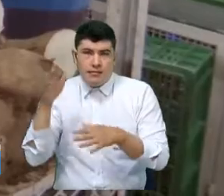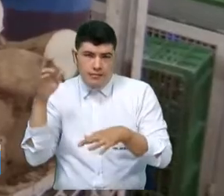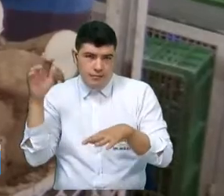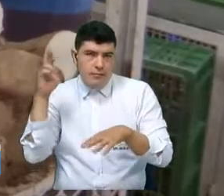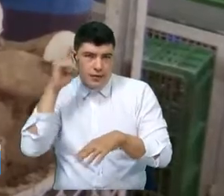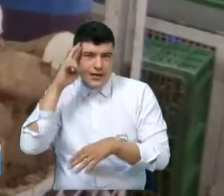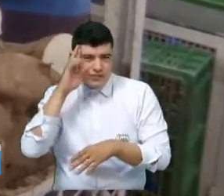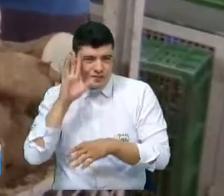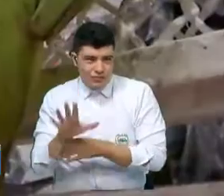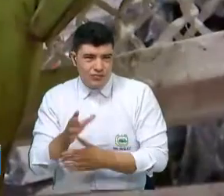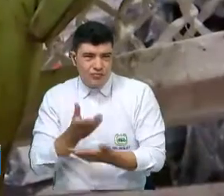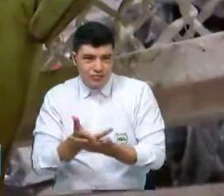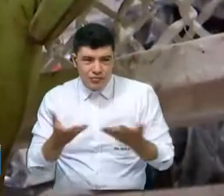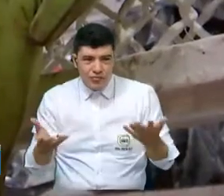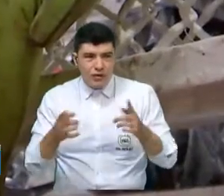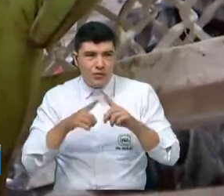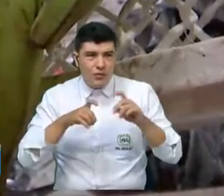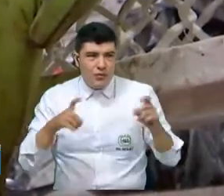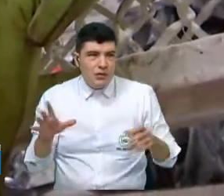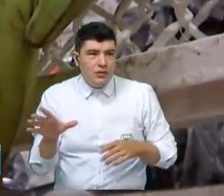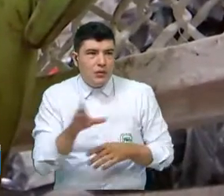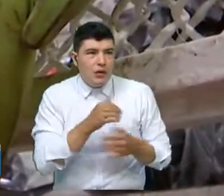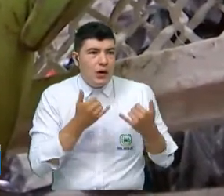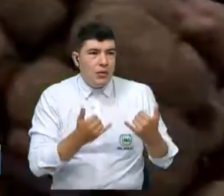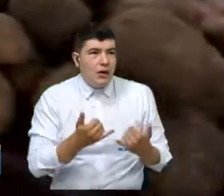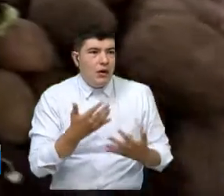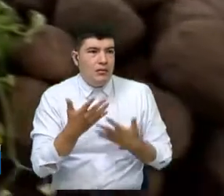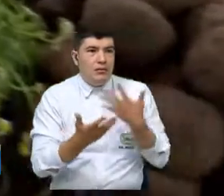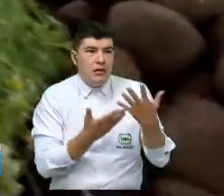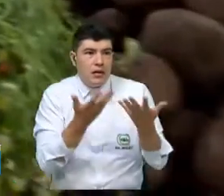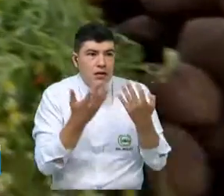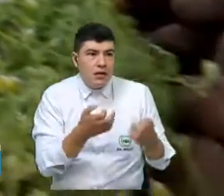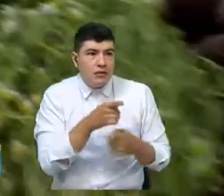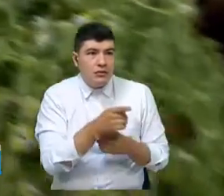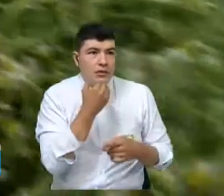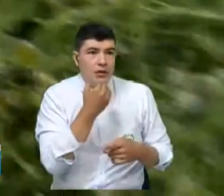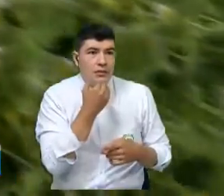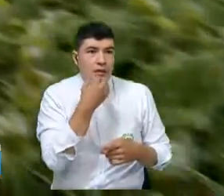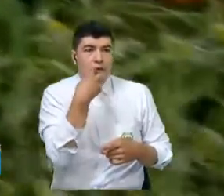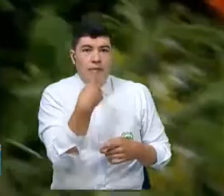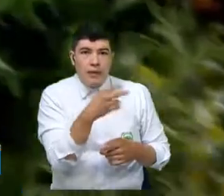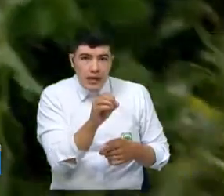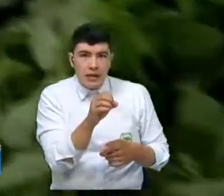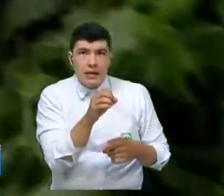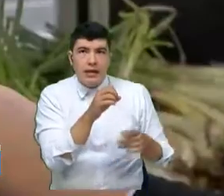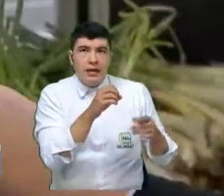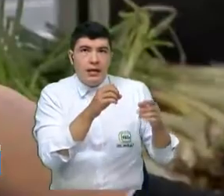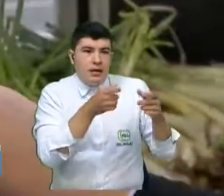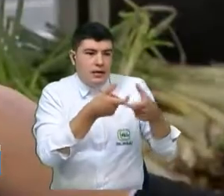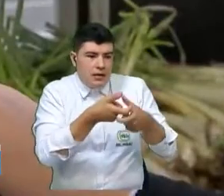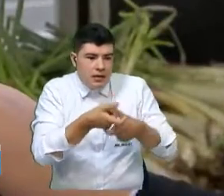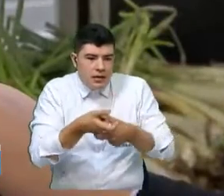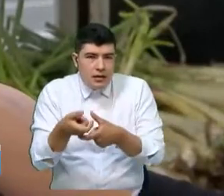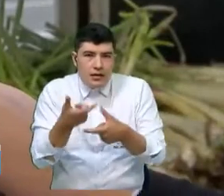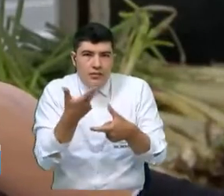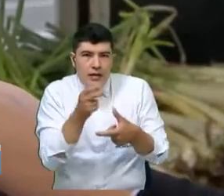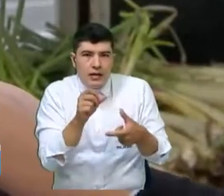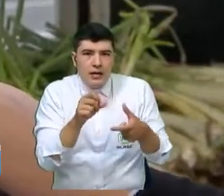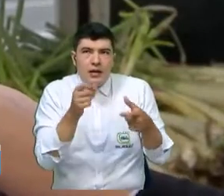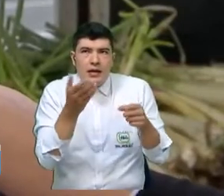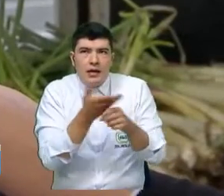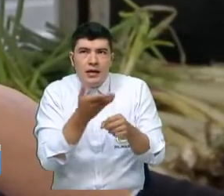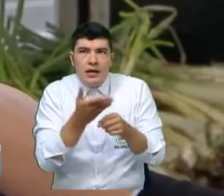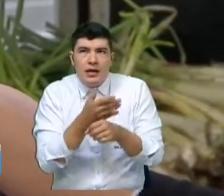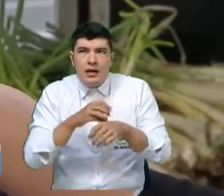pues esto, todo mundo quiere, si llegan 20 cilantros, toca de a uno o dos para repartir